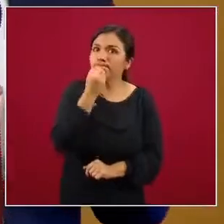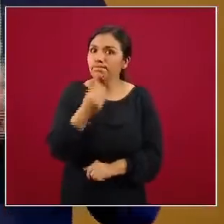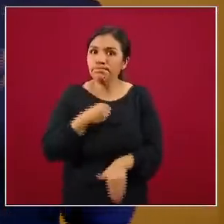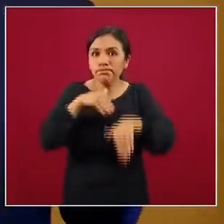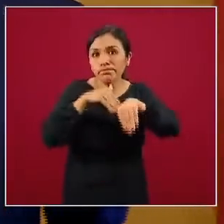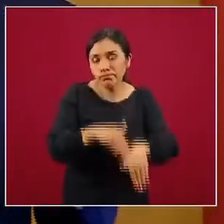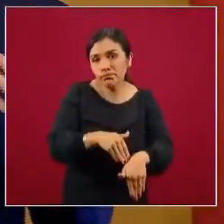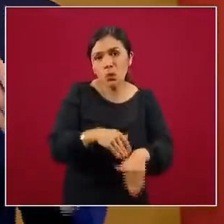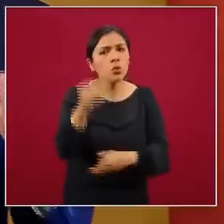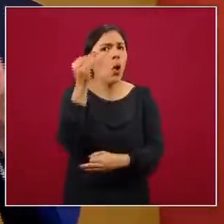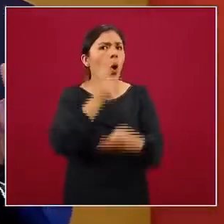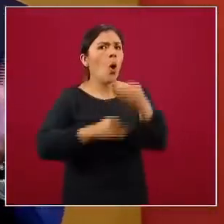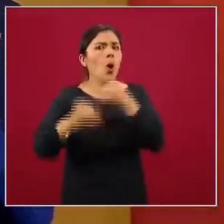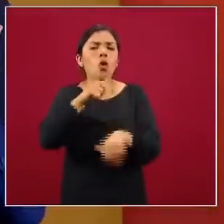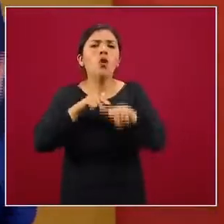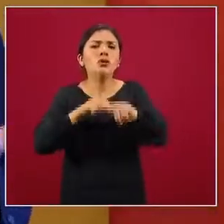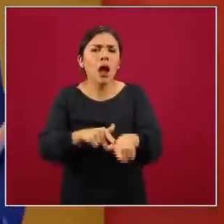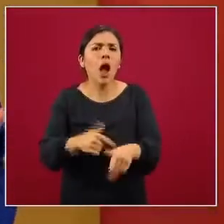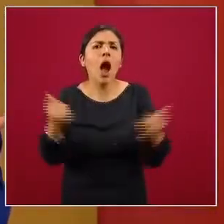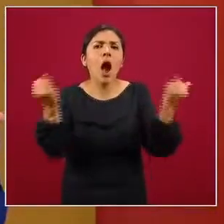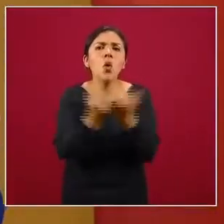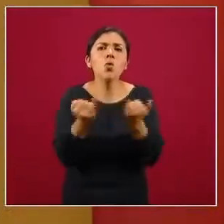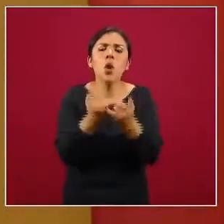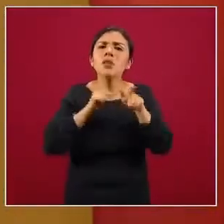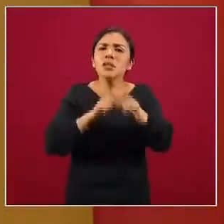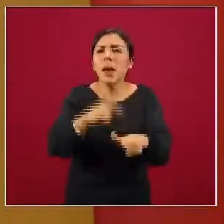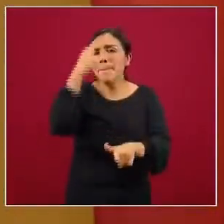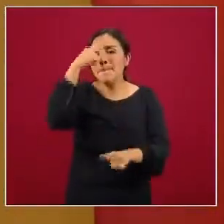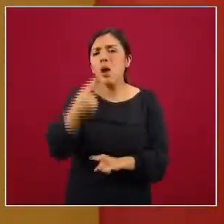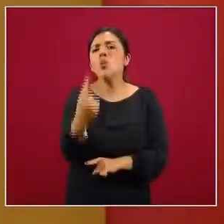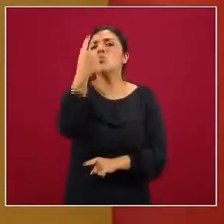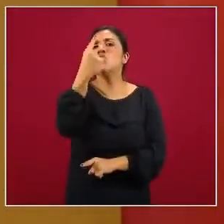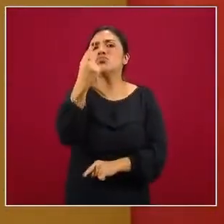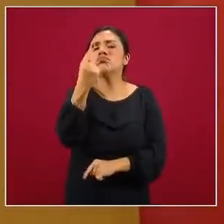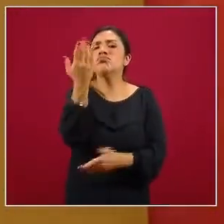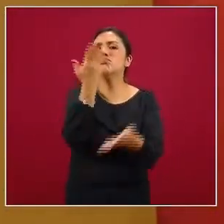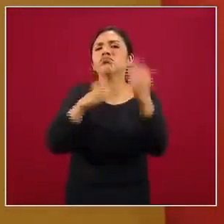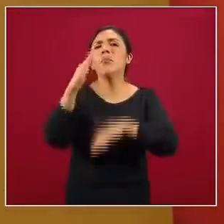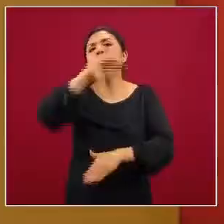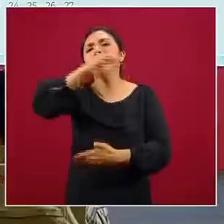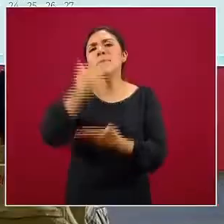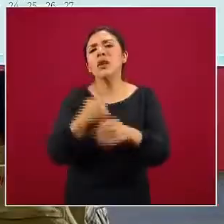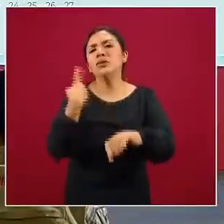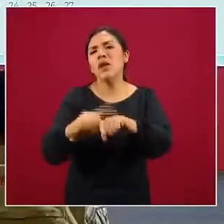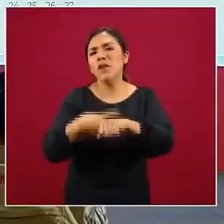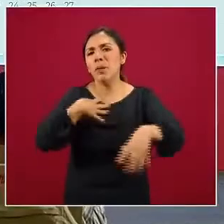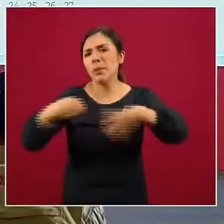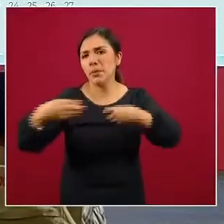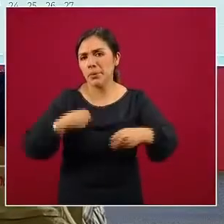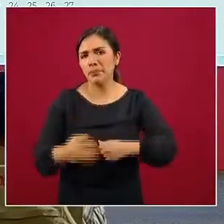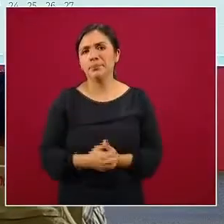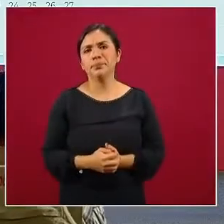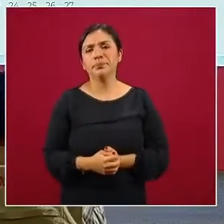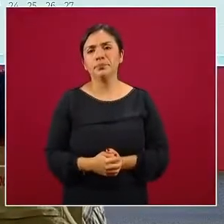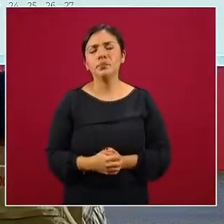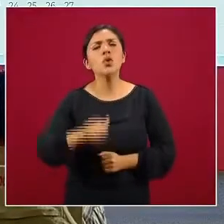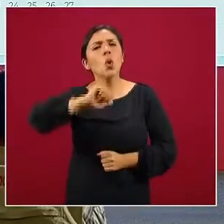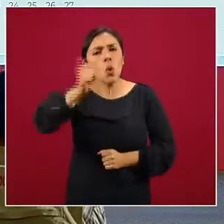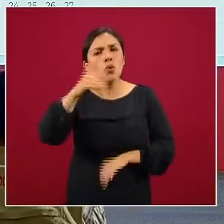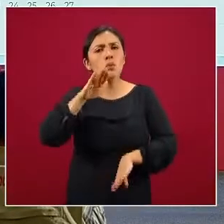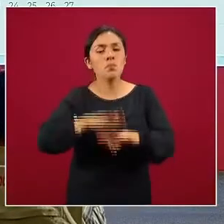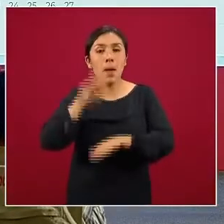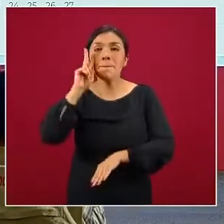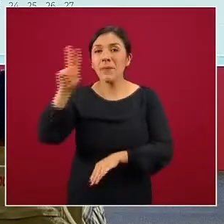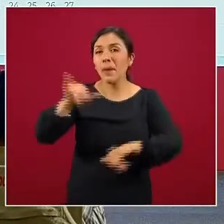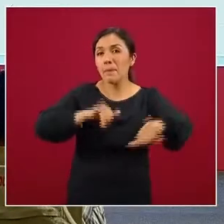estatal y todas y todos contribuyamos al mismo propósito, que es disminuir los contagios. Veamos ahora otros detalles